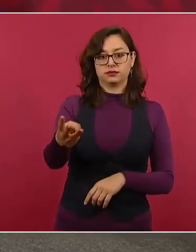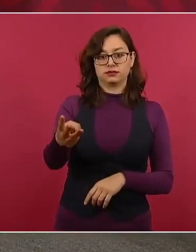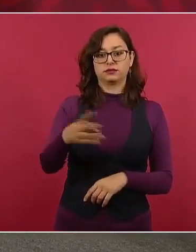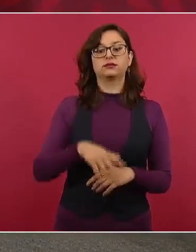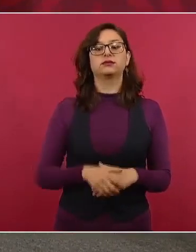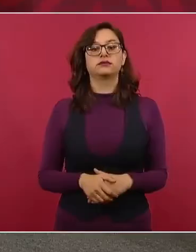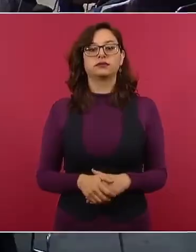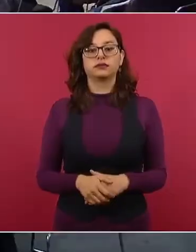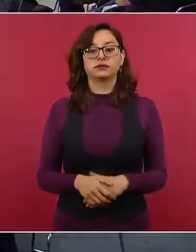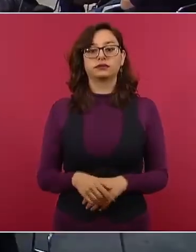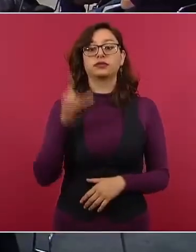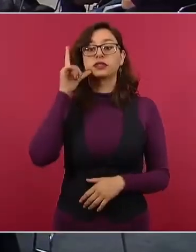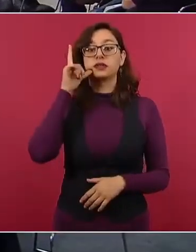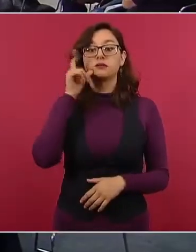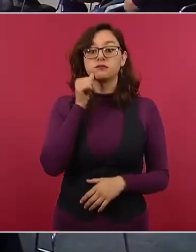Mañana vamos a hacer